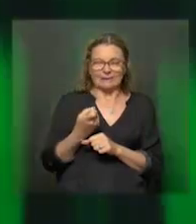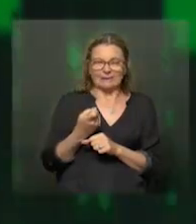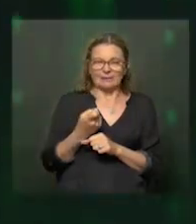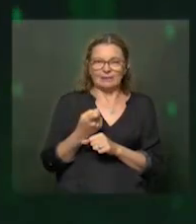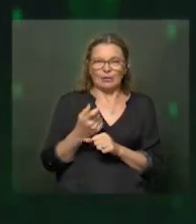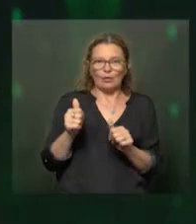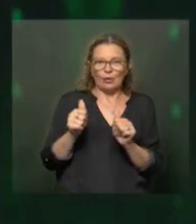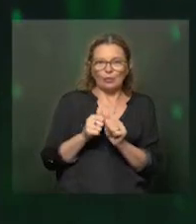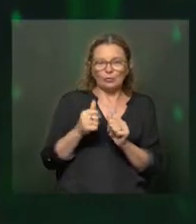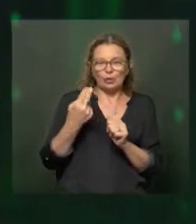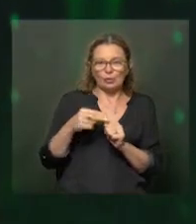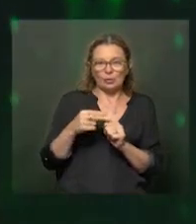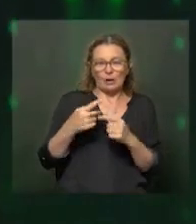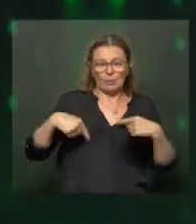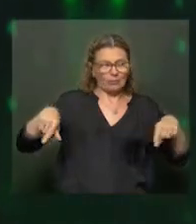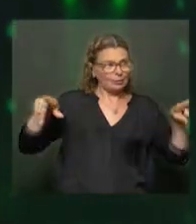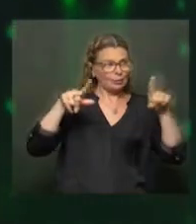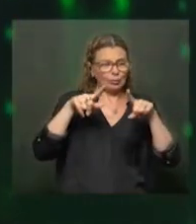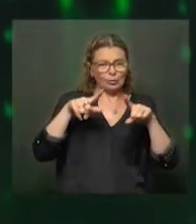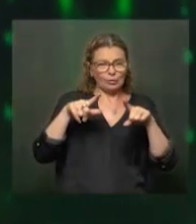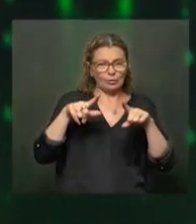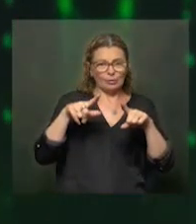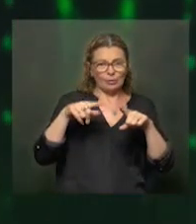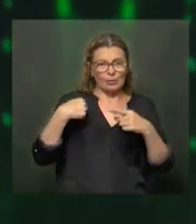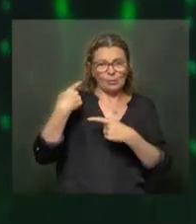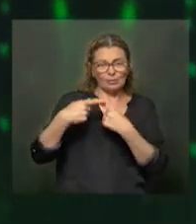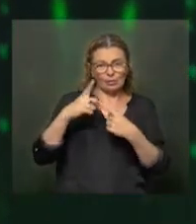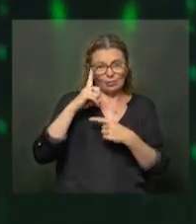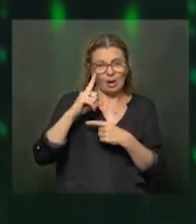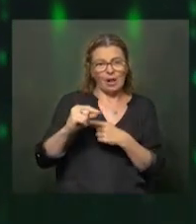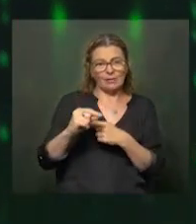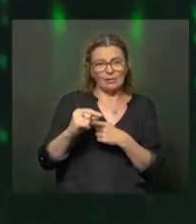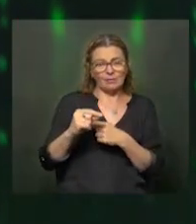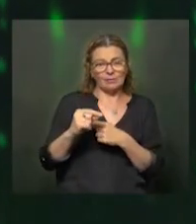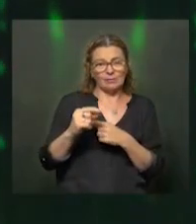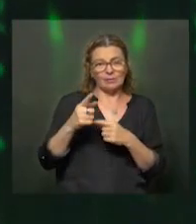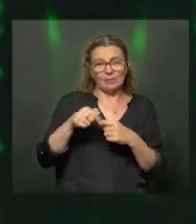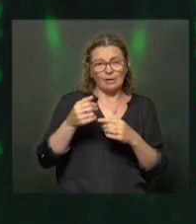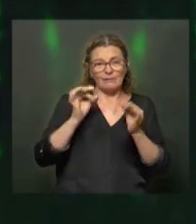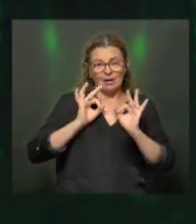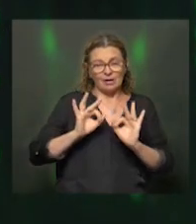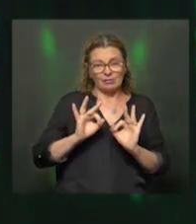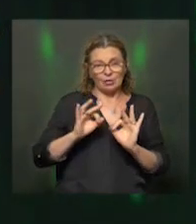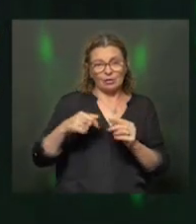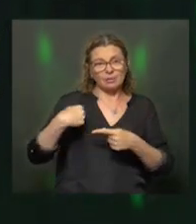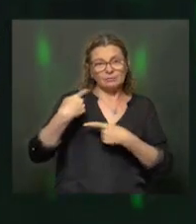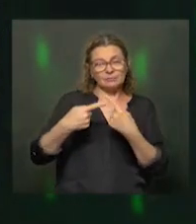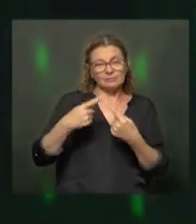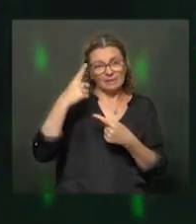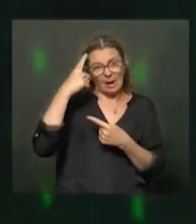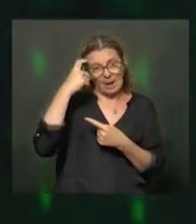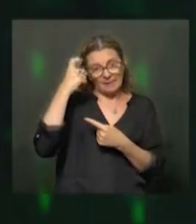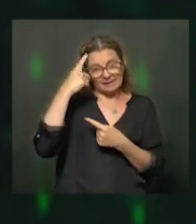en conjunto nunca habíamos estado en un estudio así, estuvimos en un proceso largo porque estaba viendo también las vacaciones, todo, entonces fue largo el proceso,